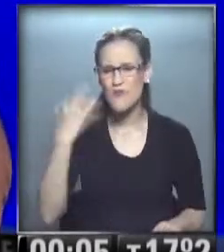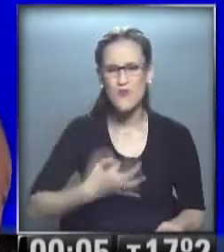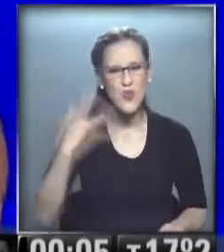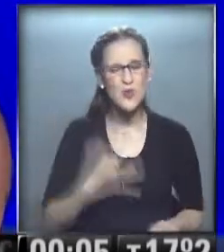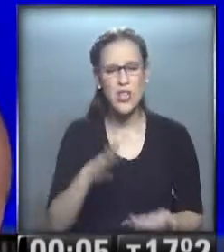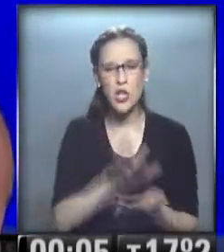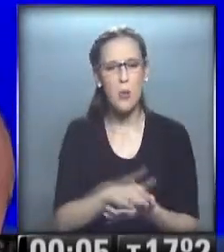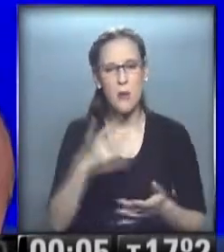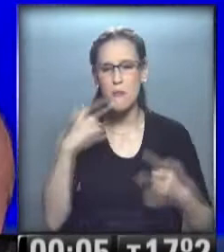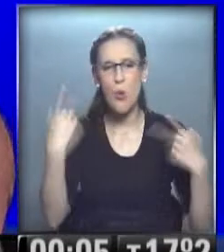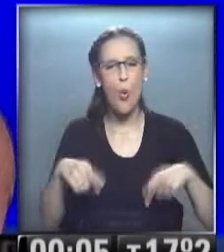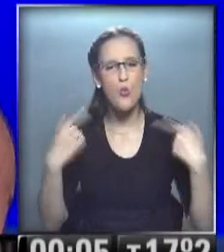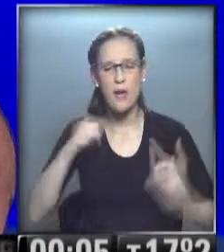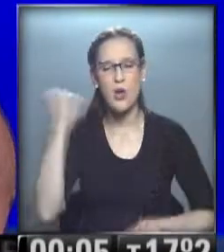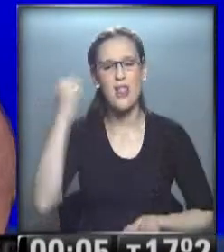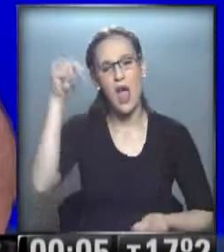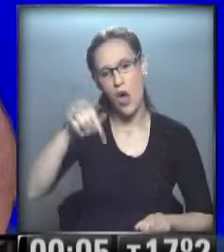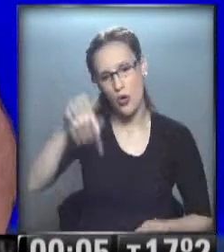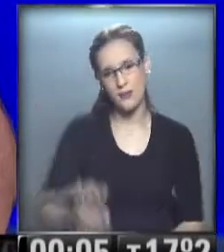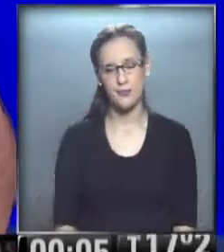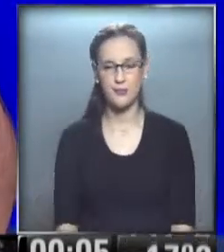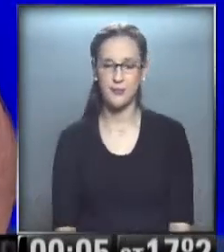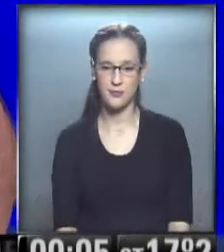underground argentino, es este tema que estamos escuchando.